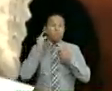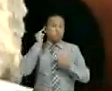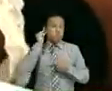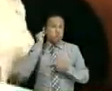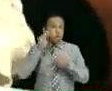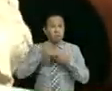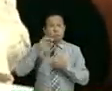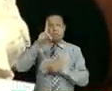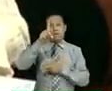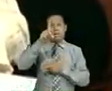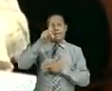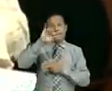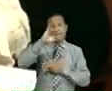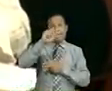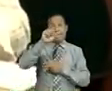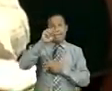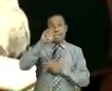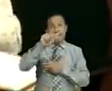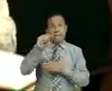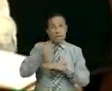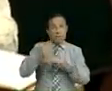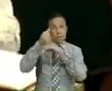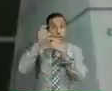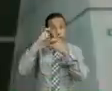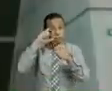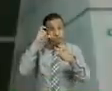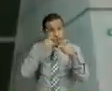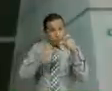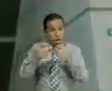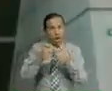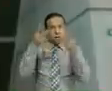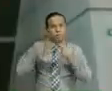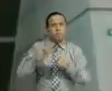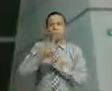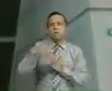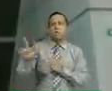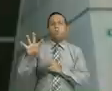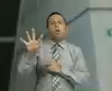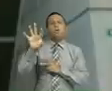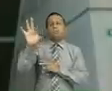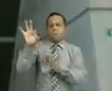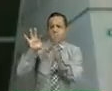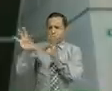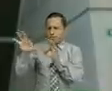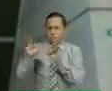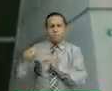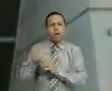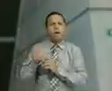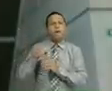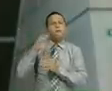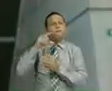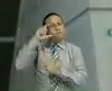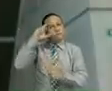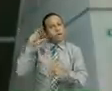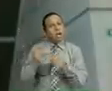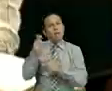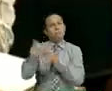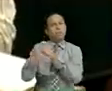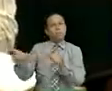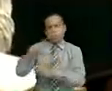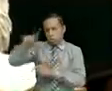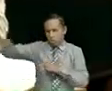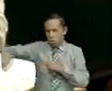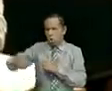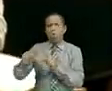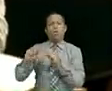casos de fuero de corte. Y de ser el caso, 24 fiscales provinciales, quienes conforman la fuerza de tarea. Nosotros